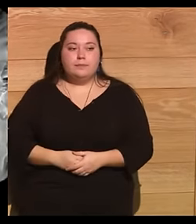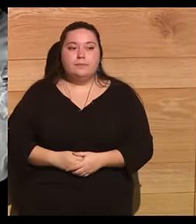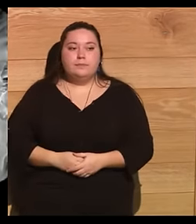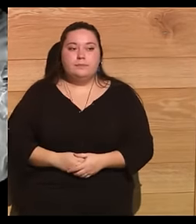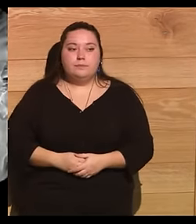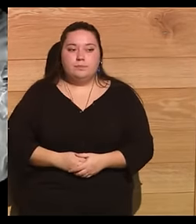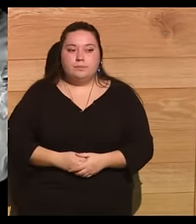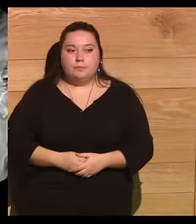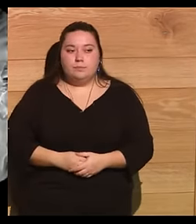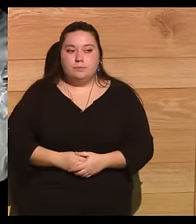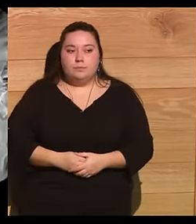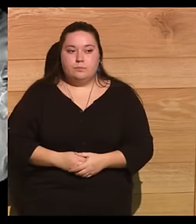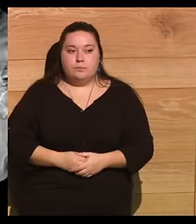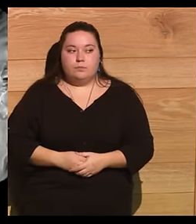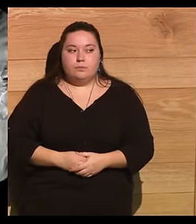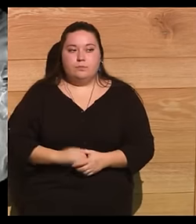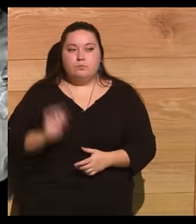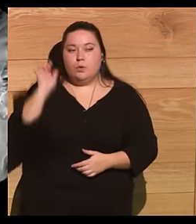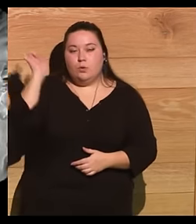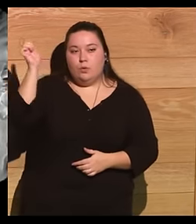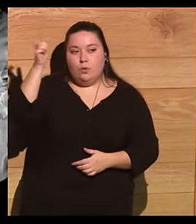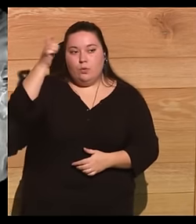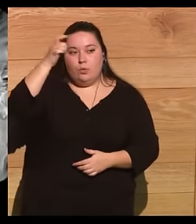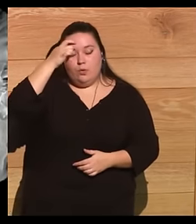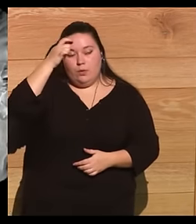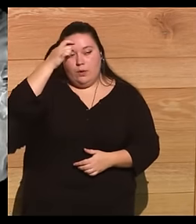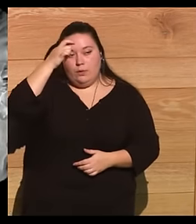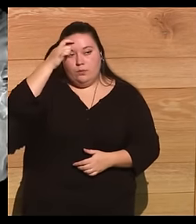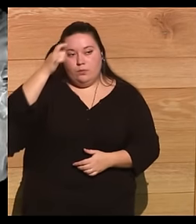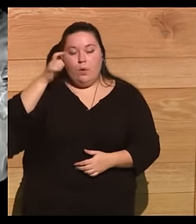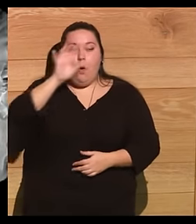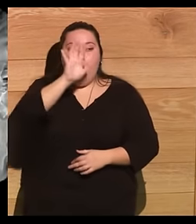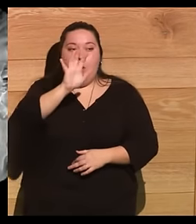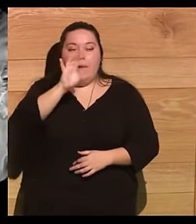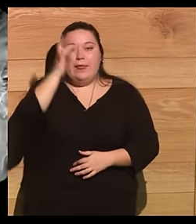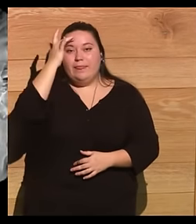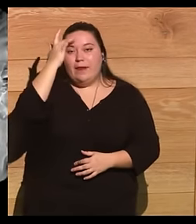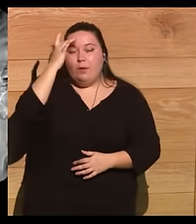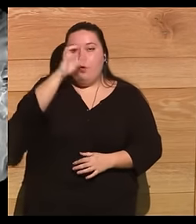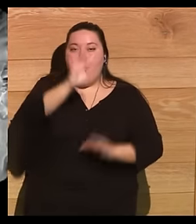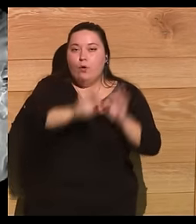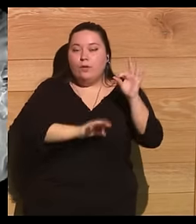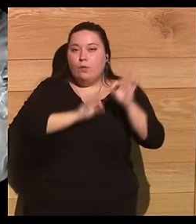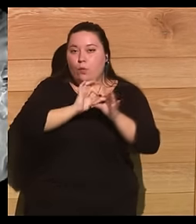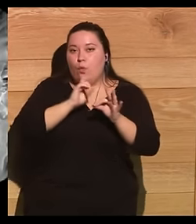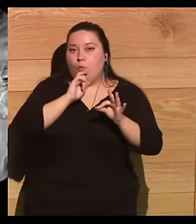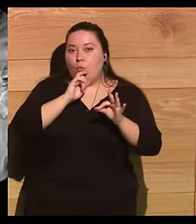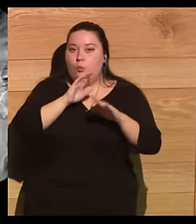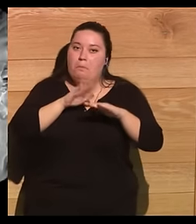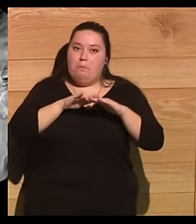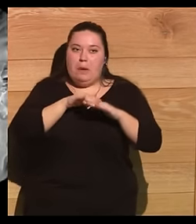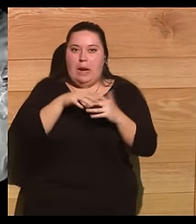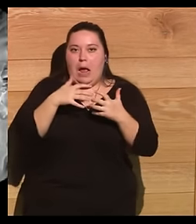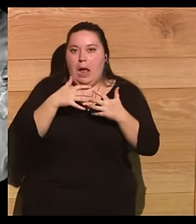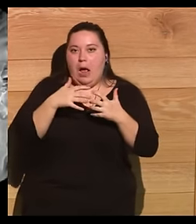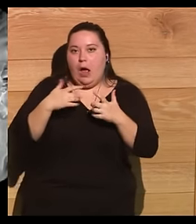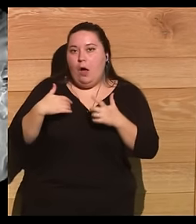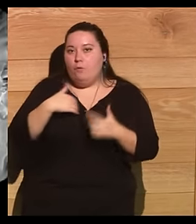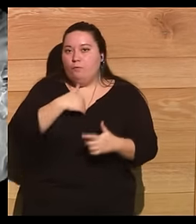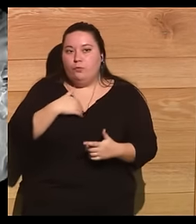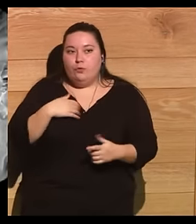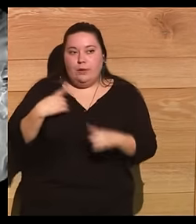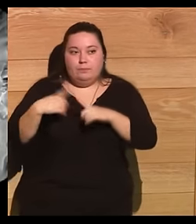llegamos a un concepto, una noción de cómo estaba organizado el cerebro para algunas funciones. Esto basado en